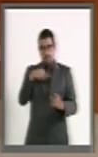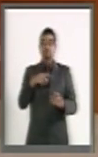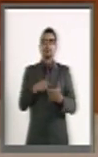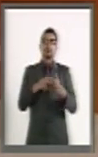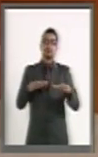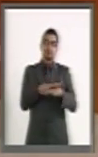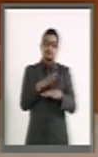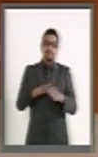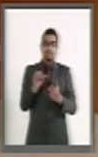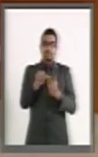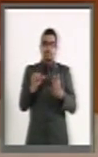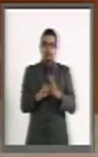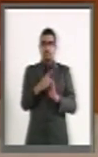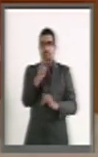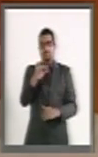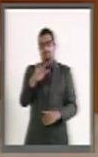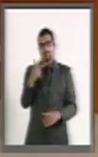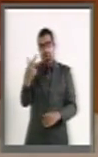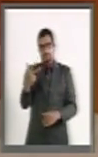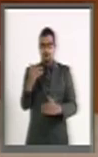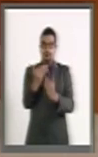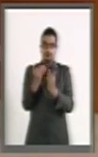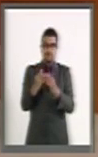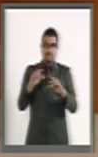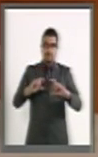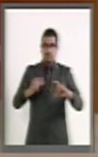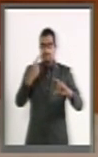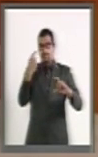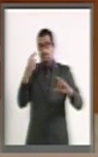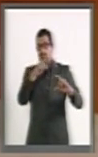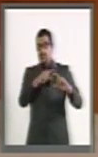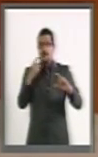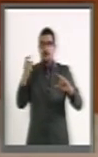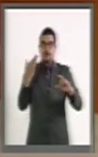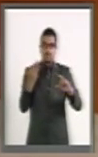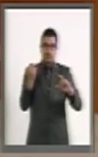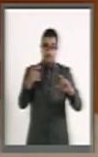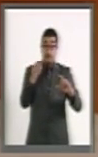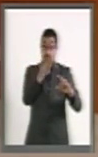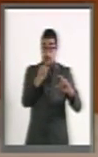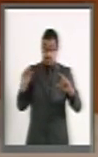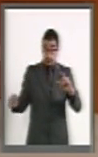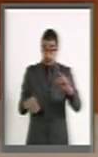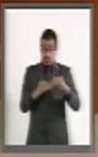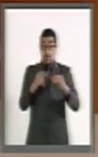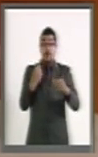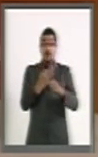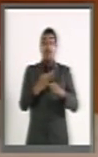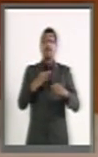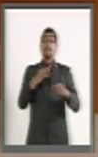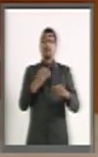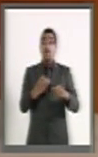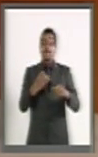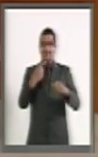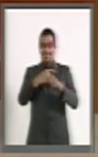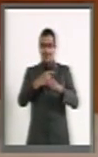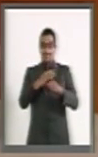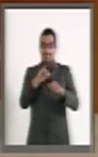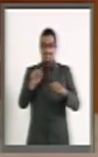artículo 158, la fracción primera del 159, y se adiciona una fracción cuarta bis del